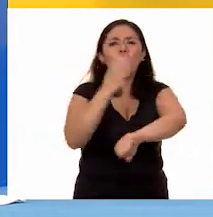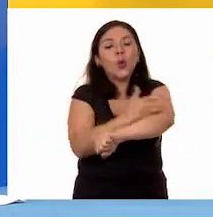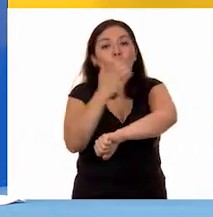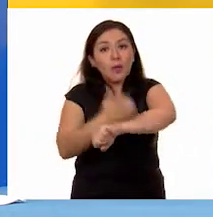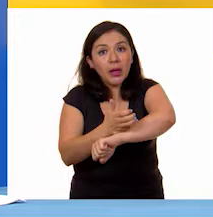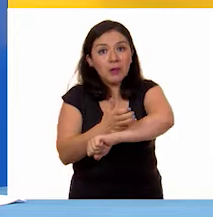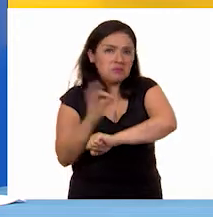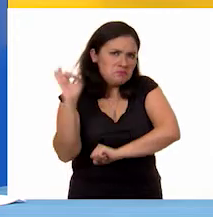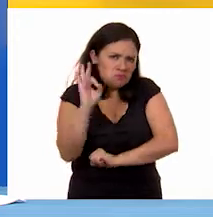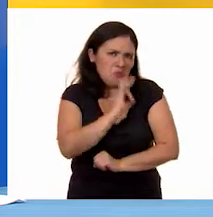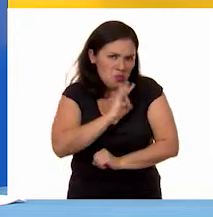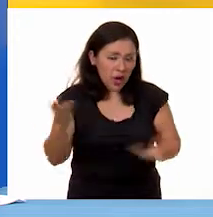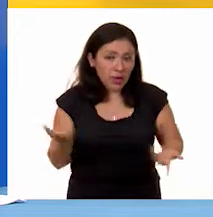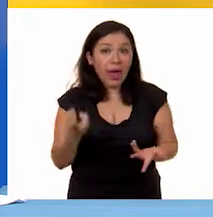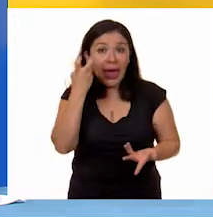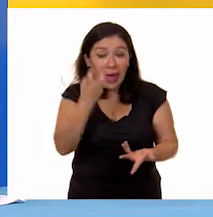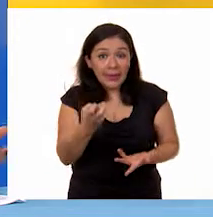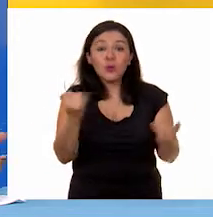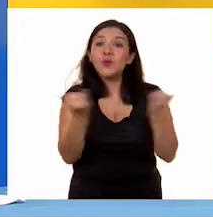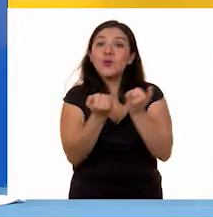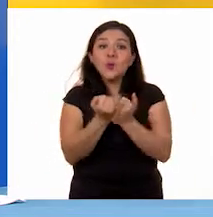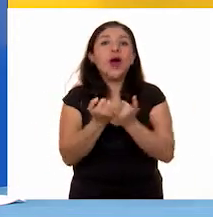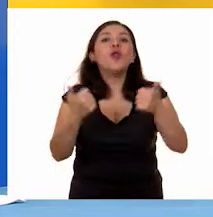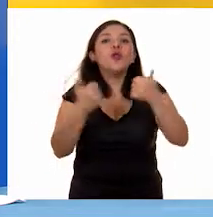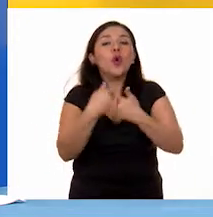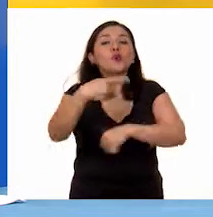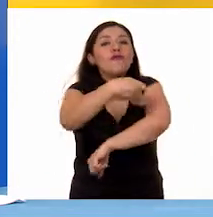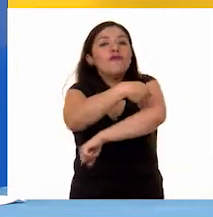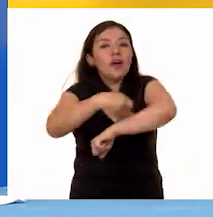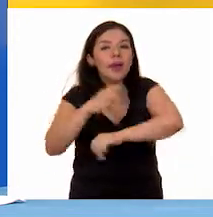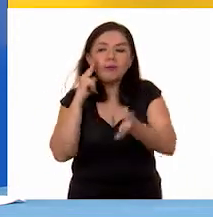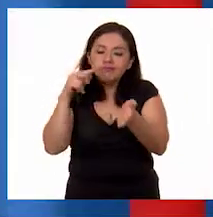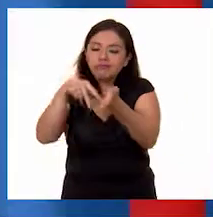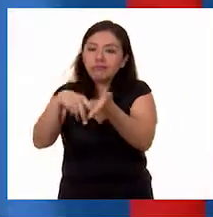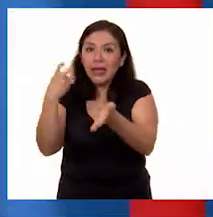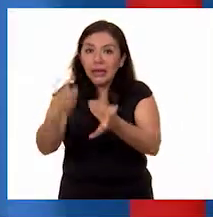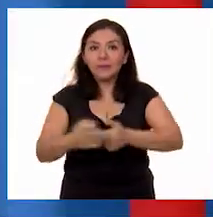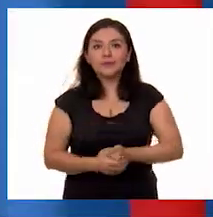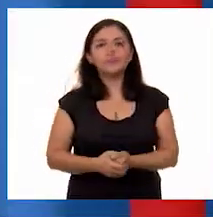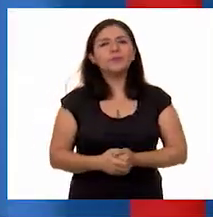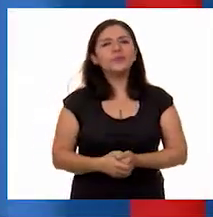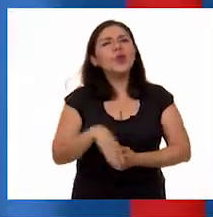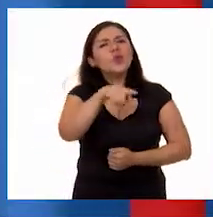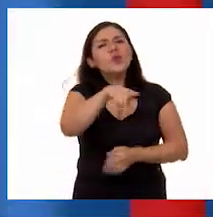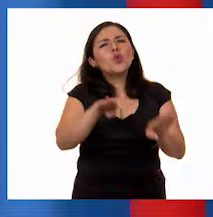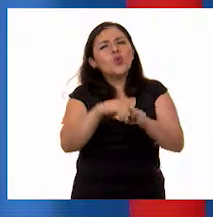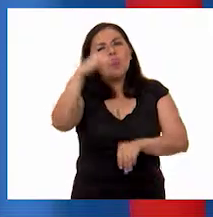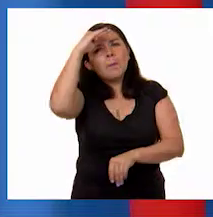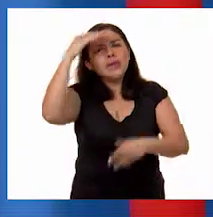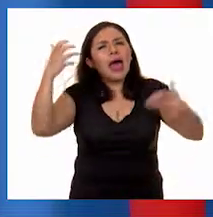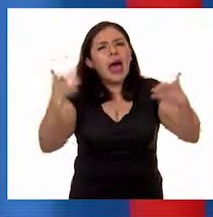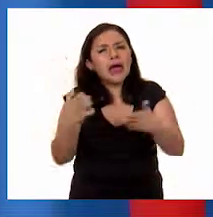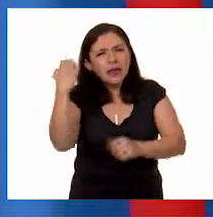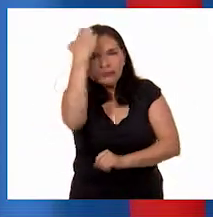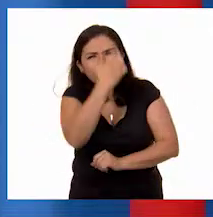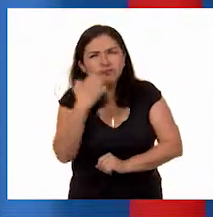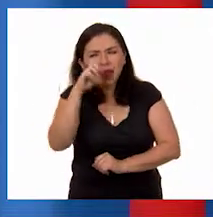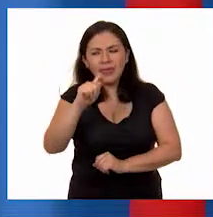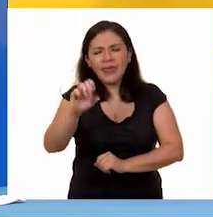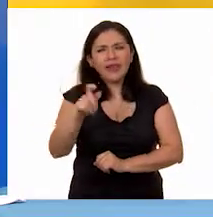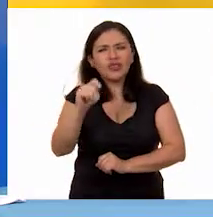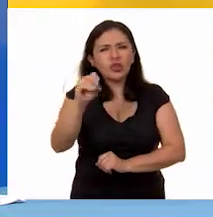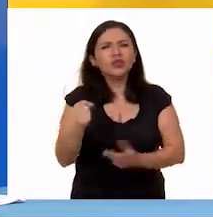compañeros, si es posible, y por supuesto, con su familia. ¿Y cómo dirías, Gaby, que se realiza el análisis de